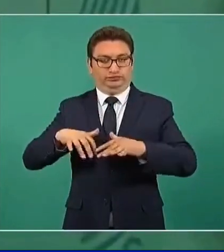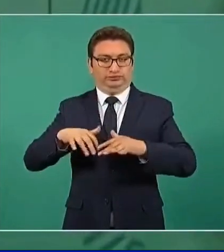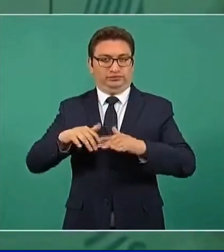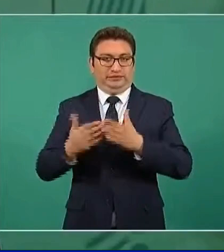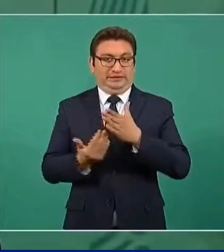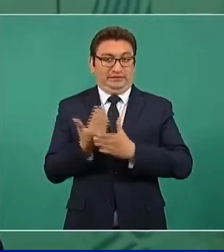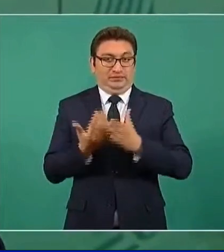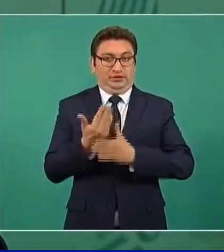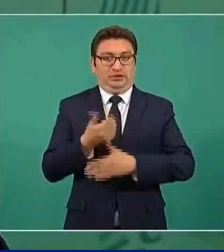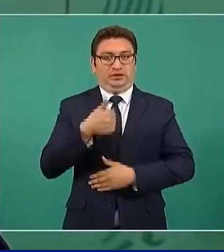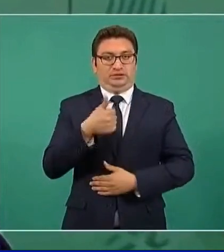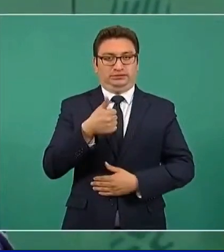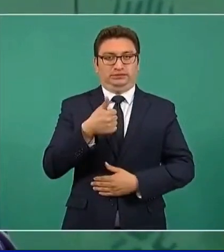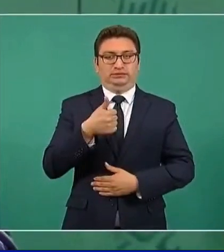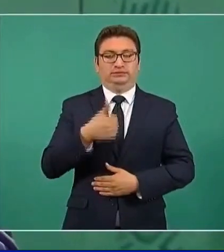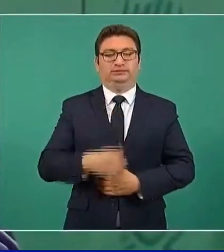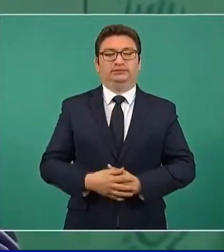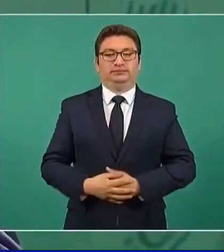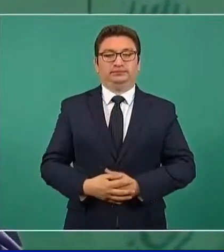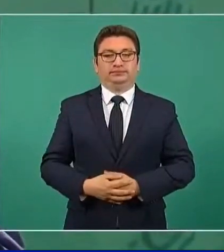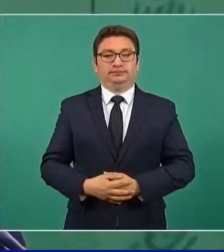desde las 6 de la mañana,